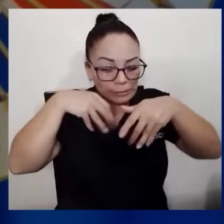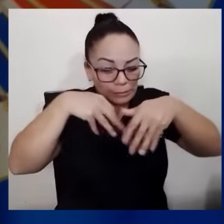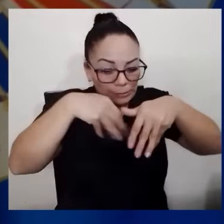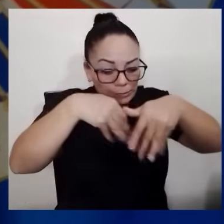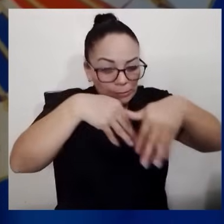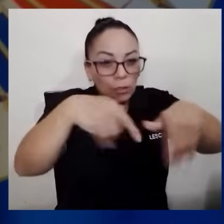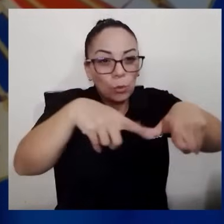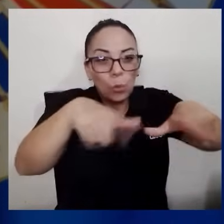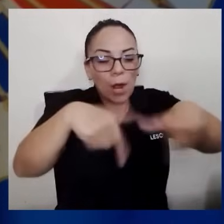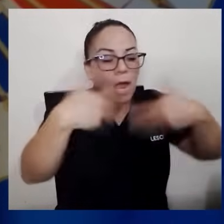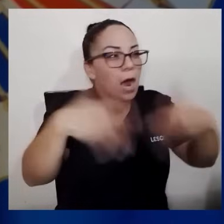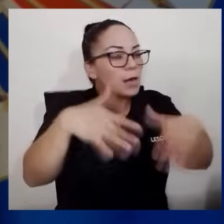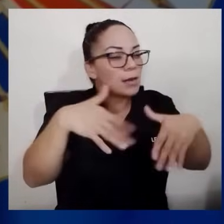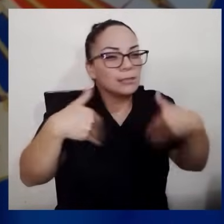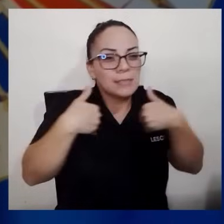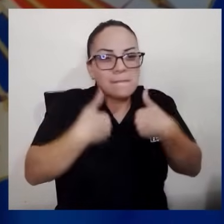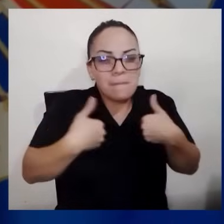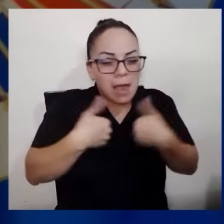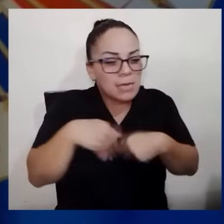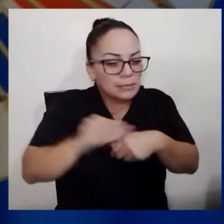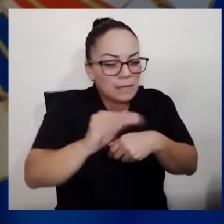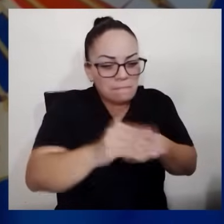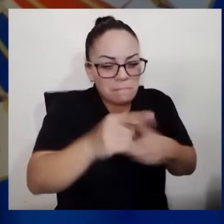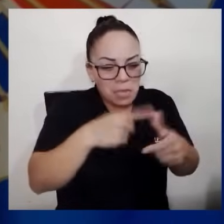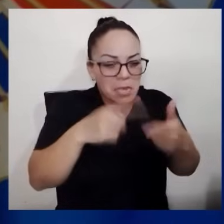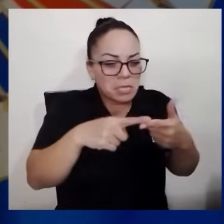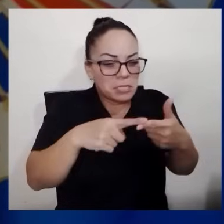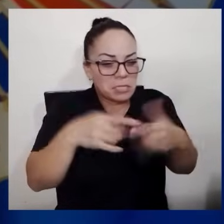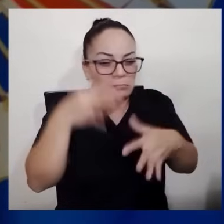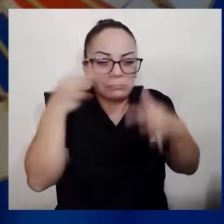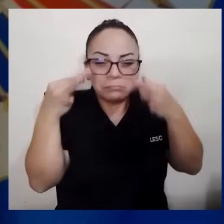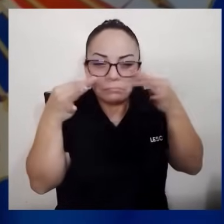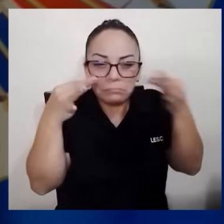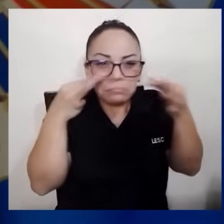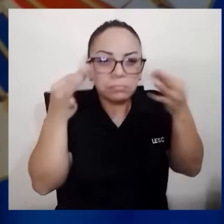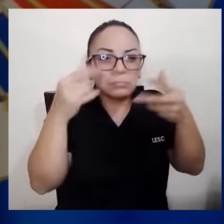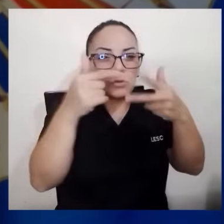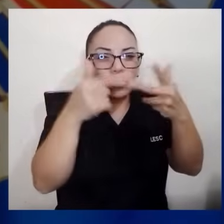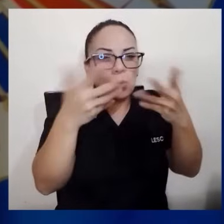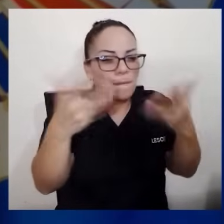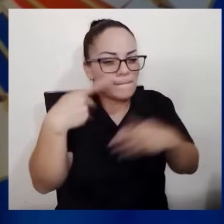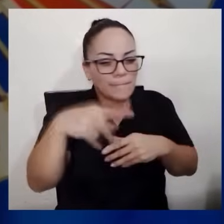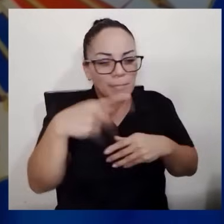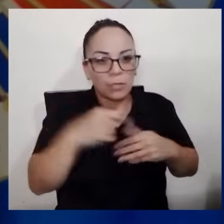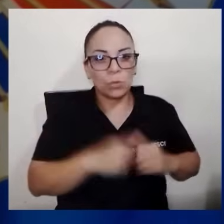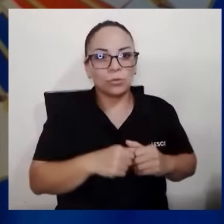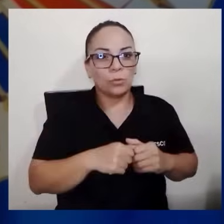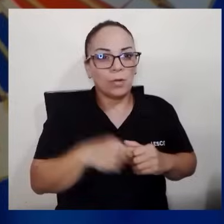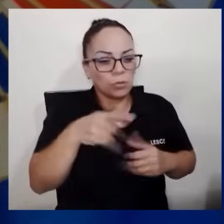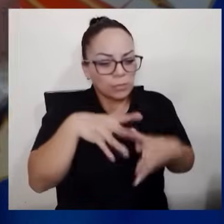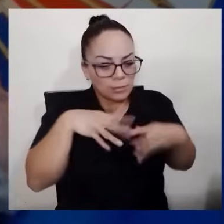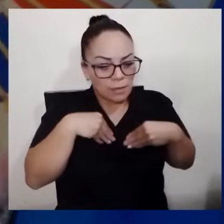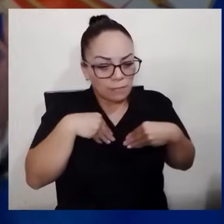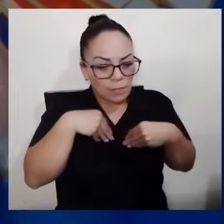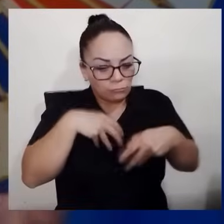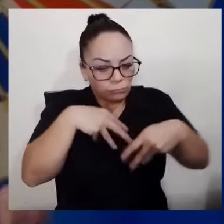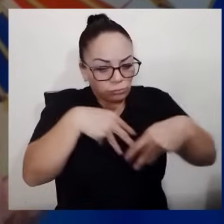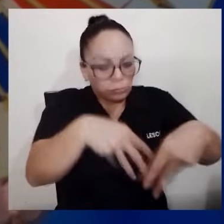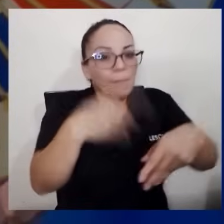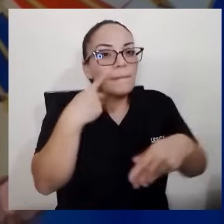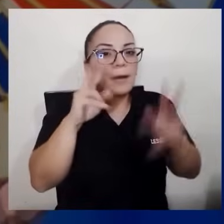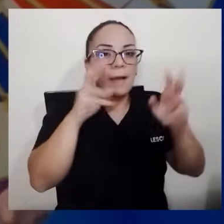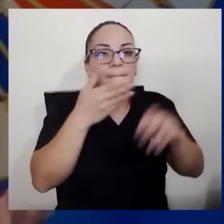serpientes crímenes como ruta para mejorar su bienestar estoy